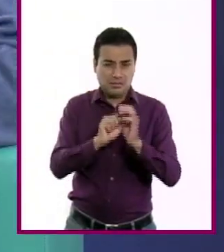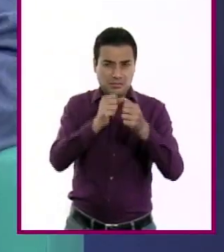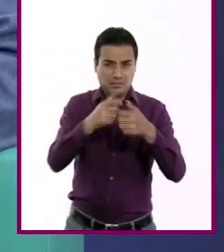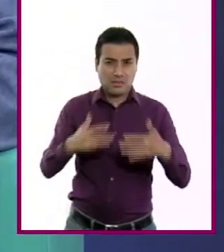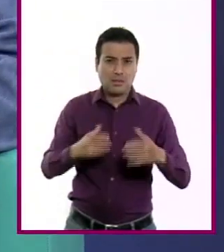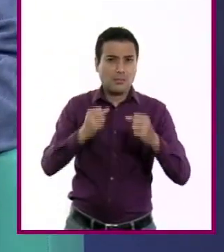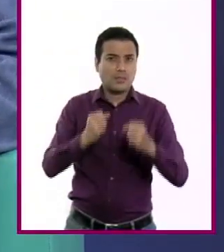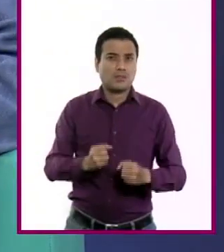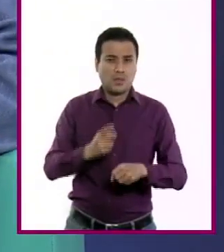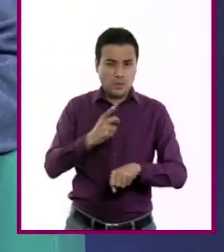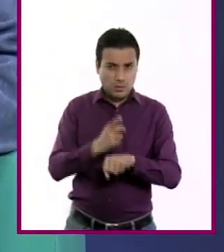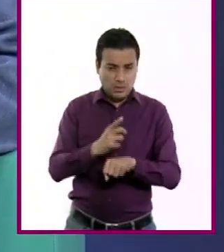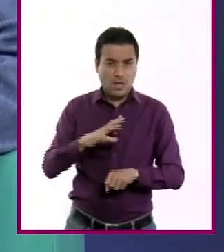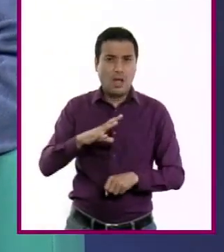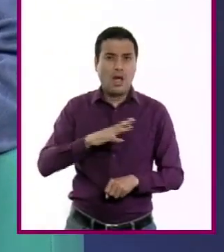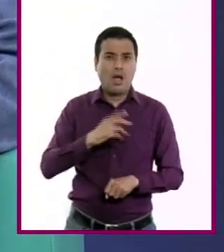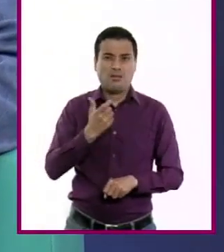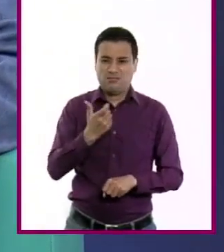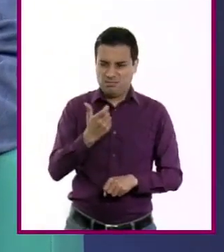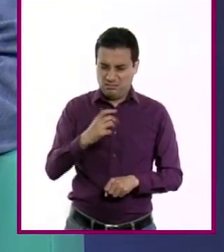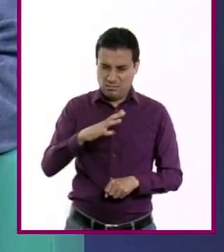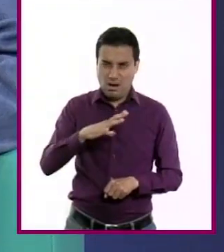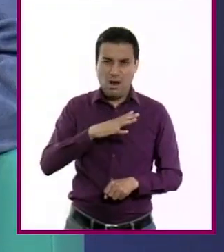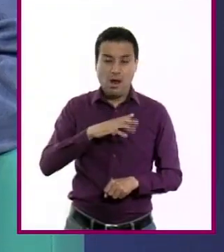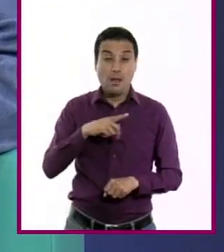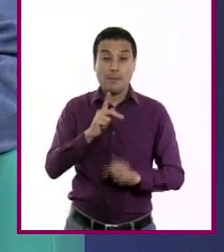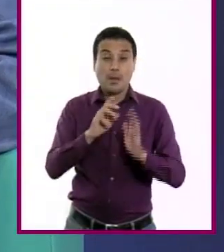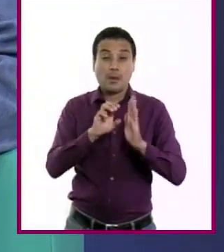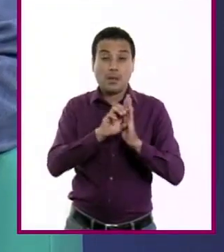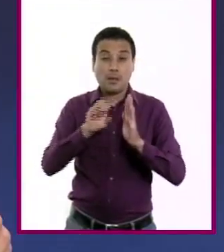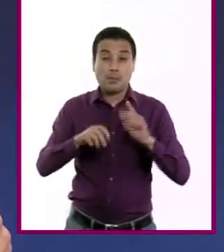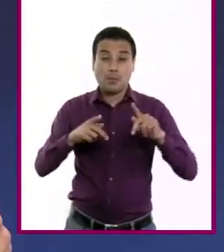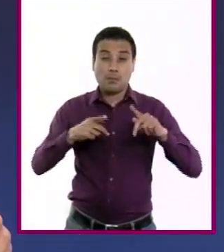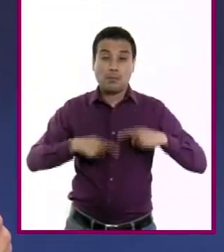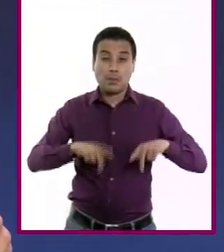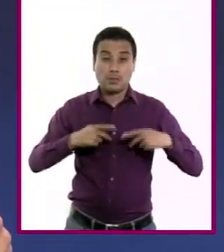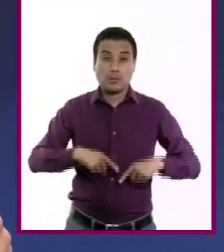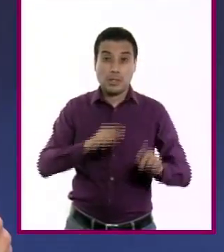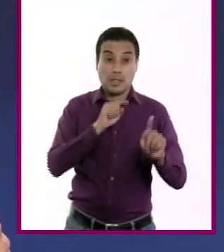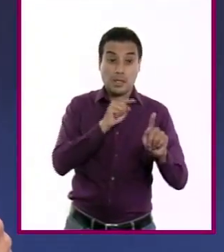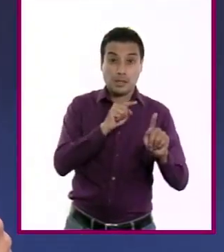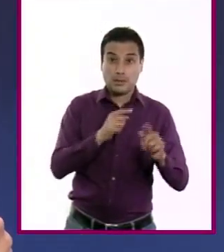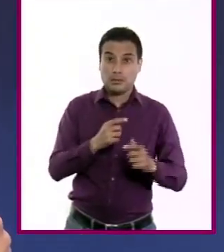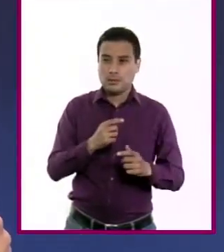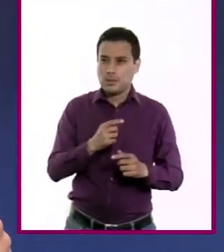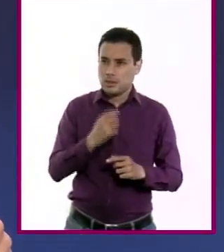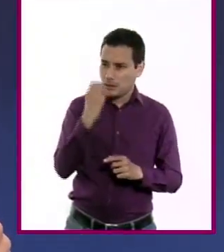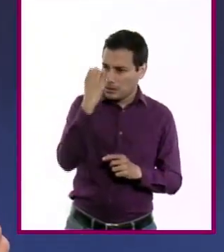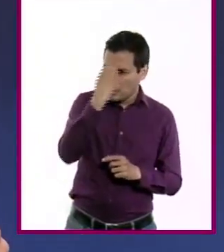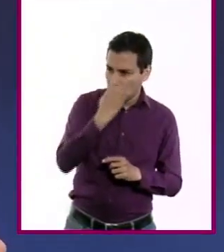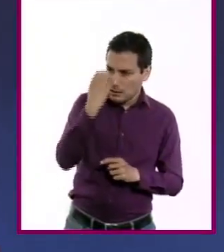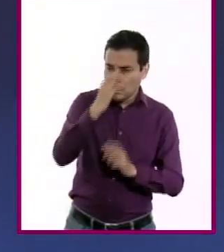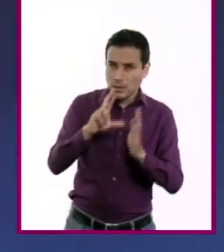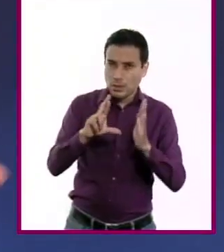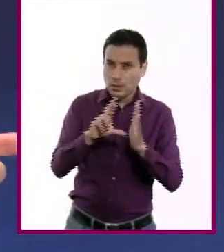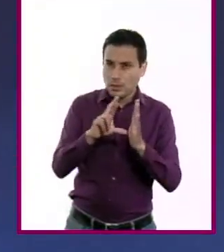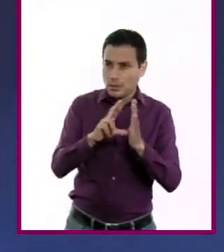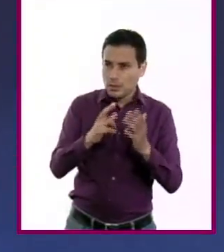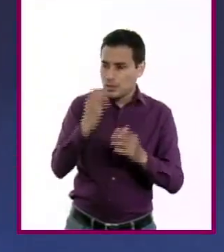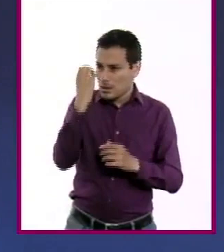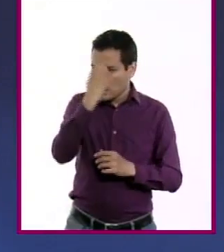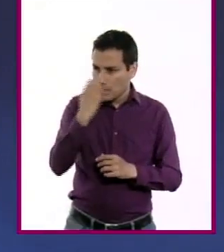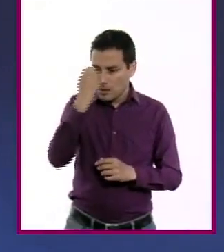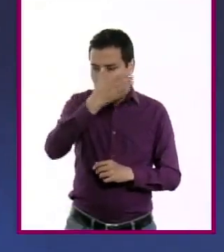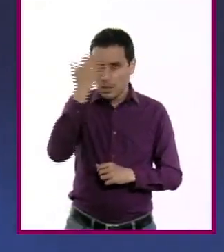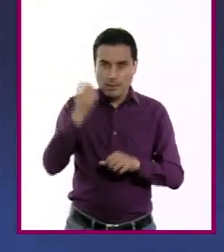la cantidad de dinero uh-huh. que tú quieras, pero si la persona que está encargada de revisar una credencial no la revisa bien, no sirve de nada lo que inviertas. ¿Qué